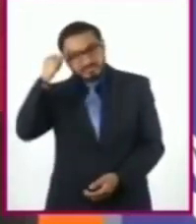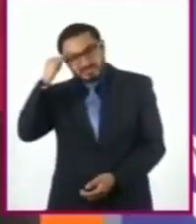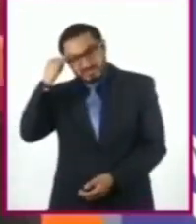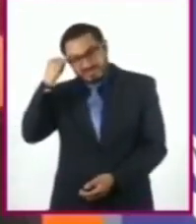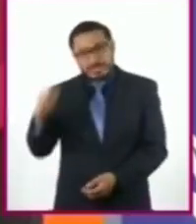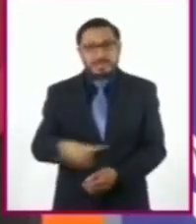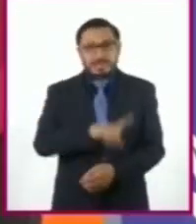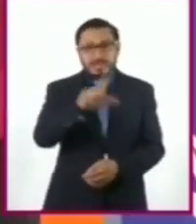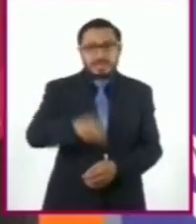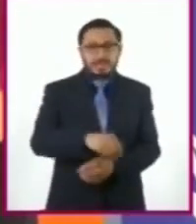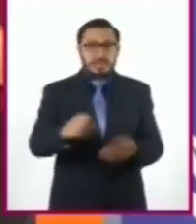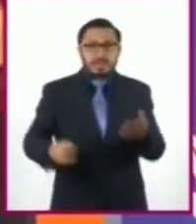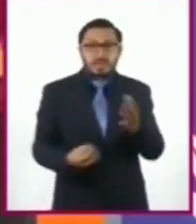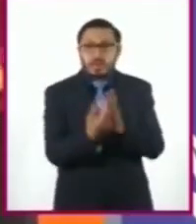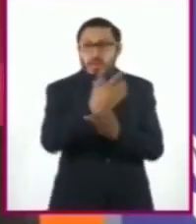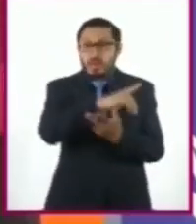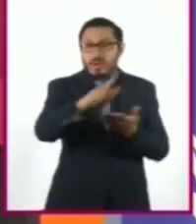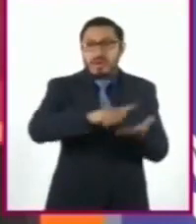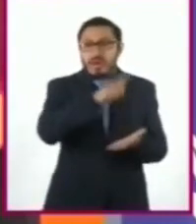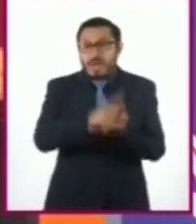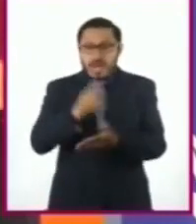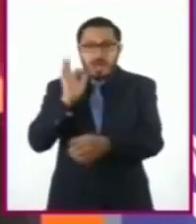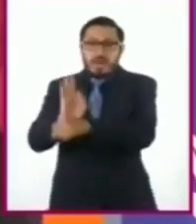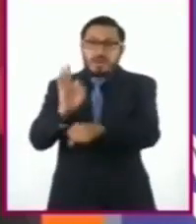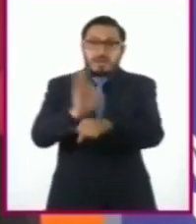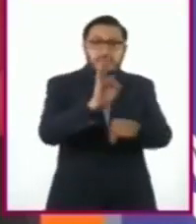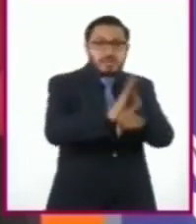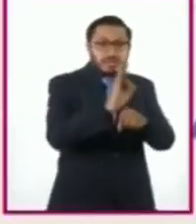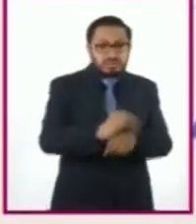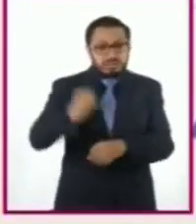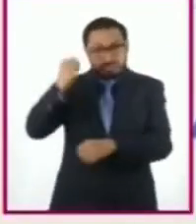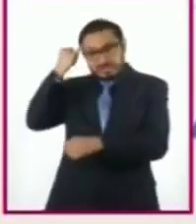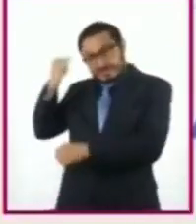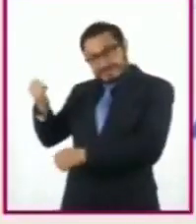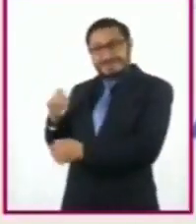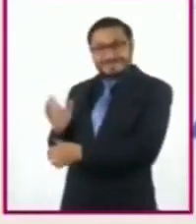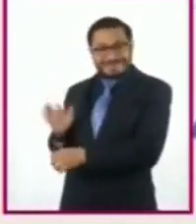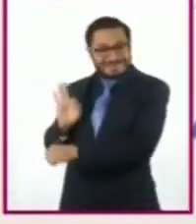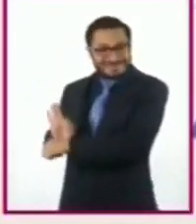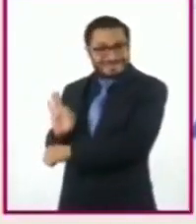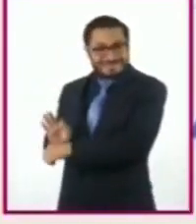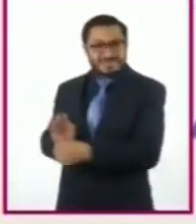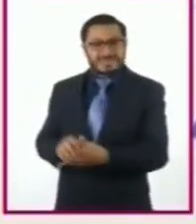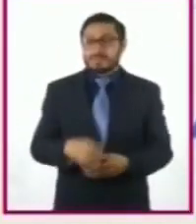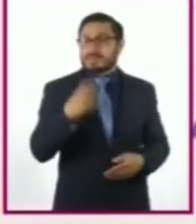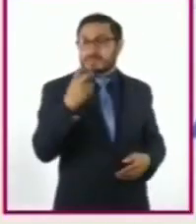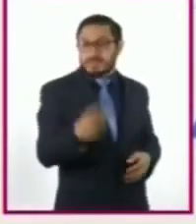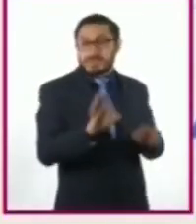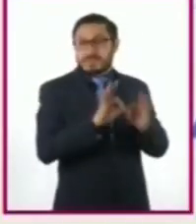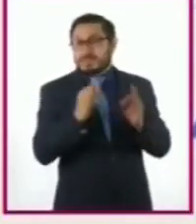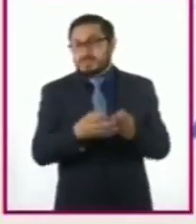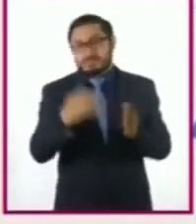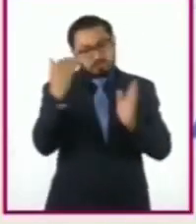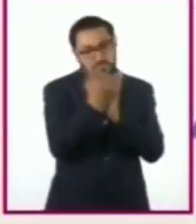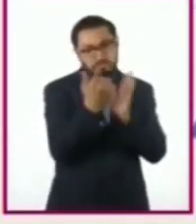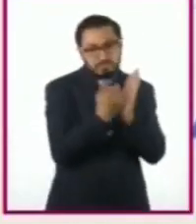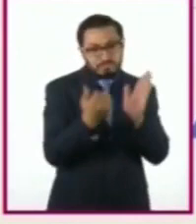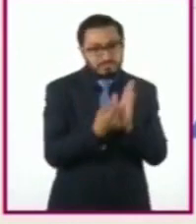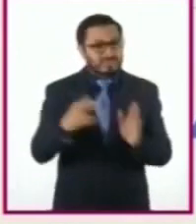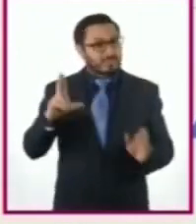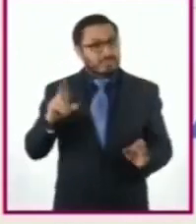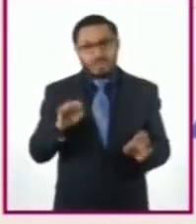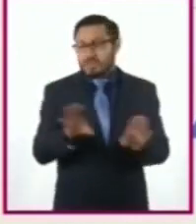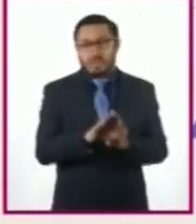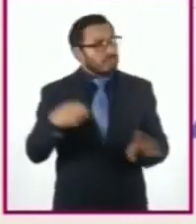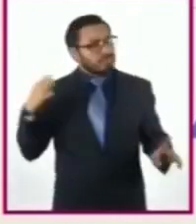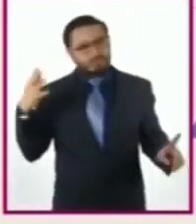las nuevas leyes de protección a los indios. Estas acciones no lograron el